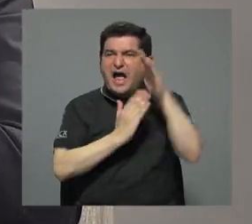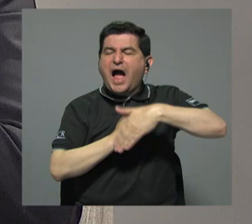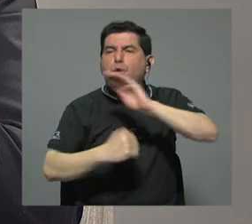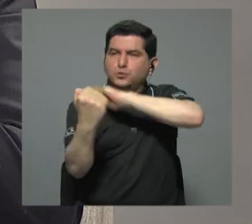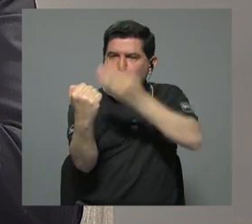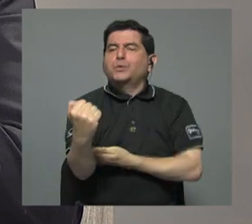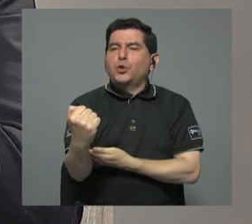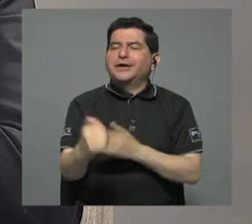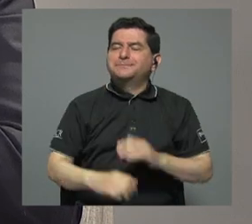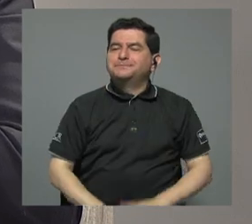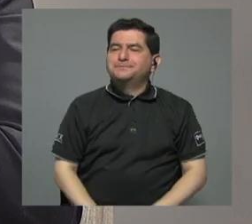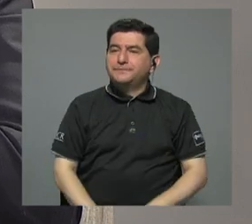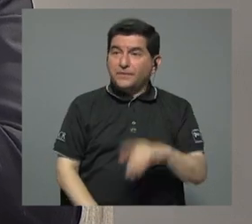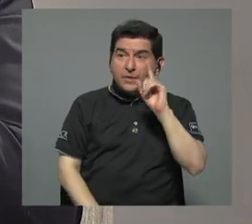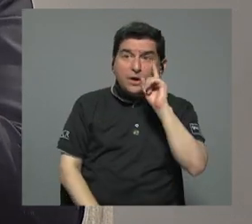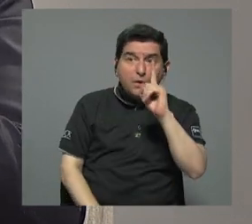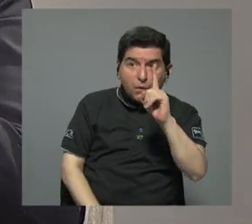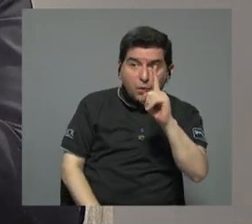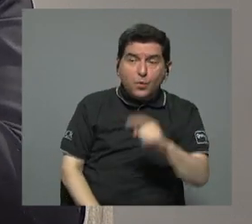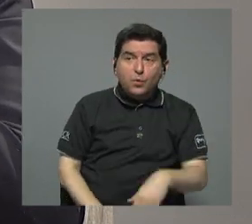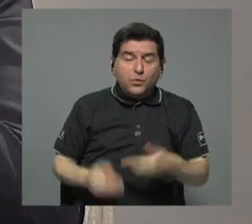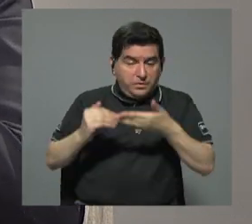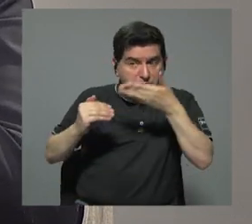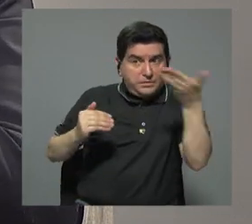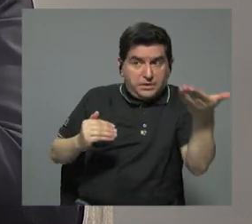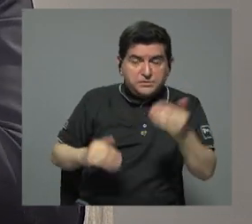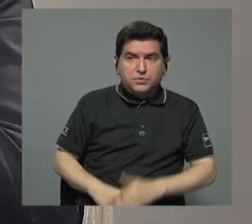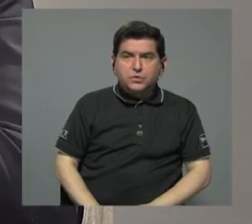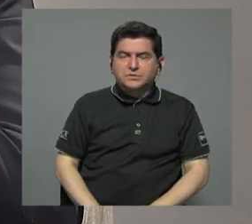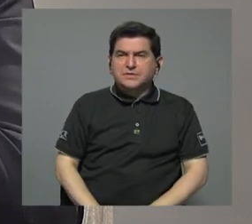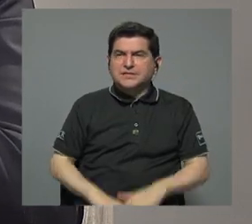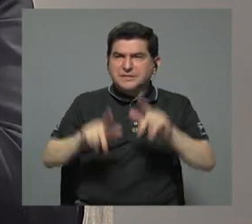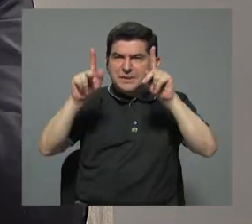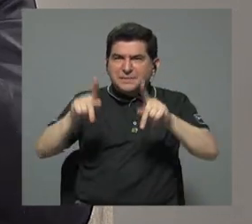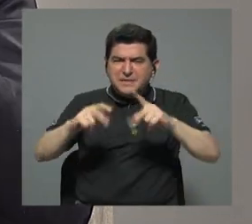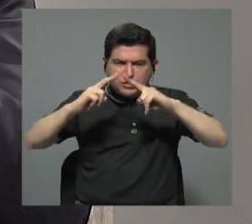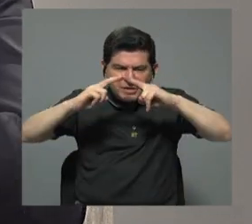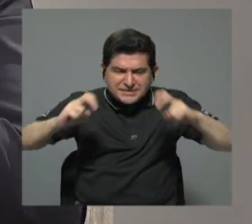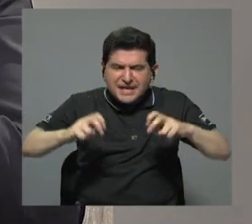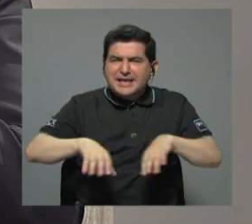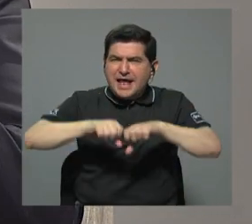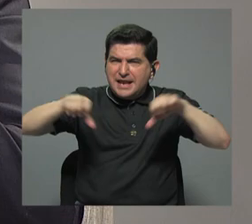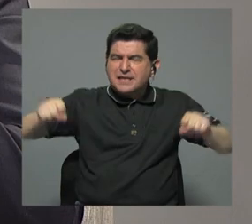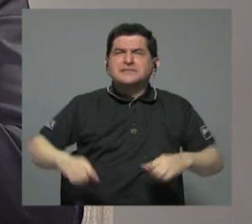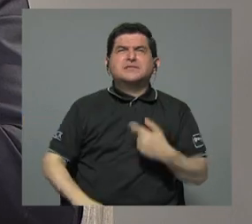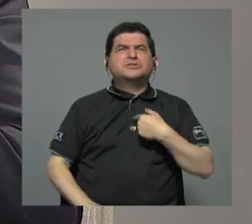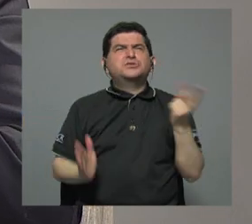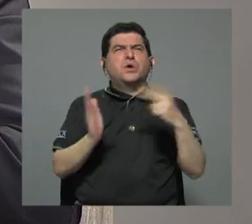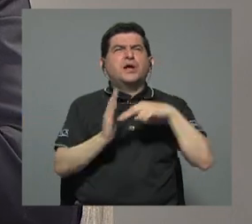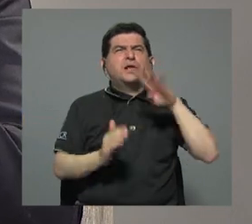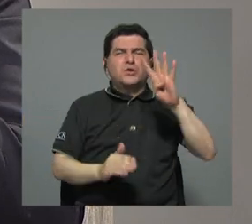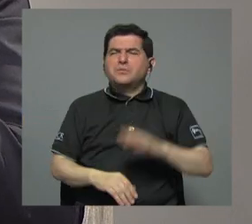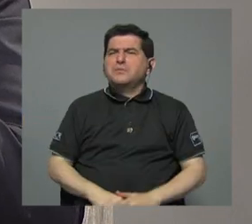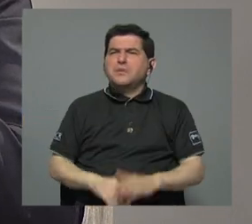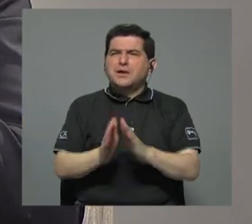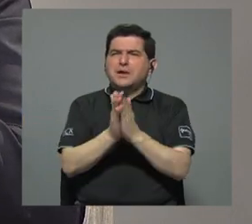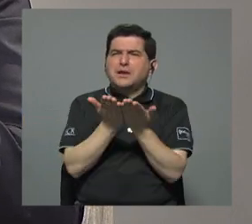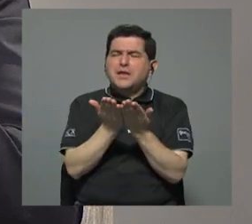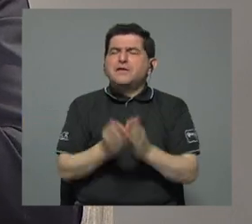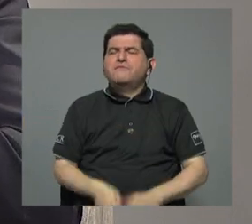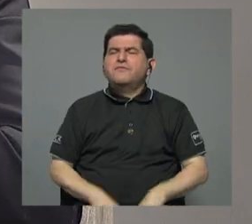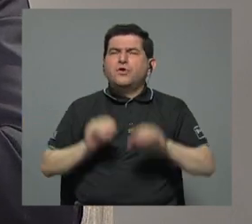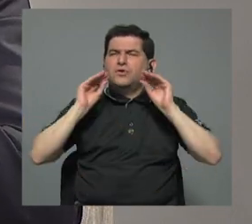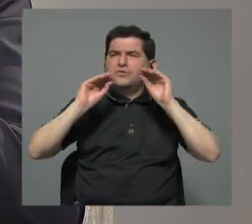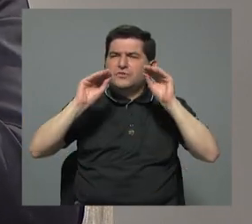por eso es que uno de los de los elementos que los corrupto logos definen por allá yo en el 2004 publicó un libro de doctrina jurídica